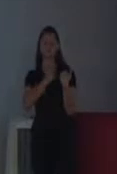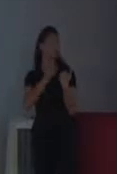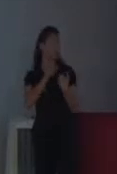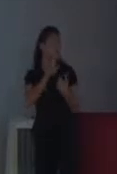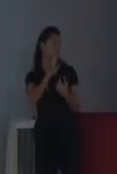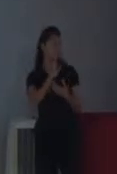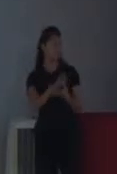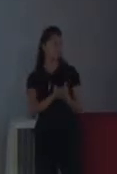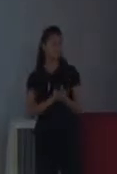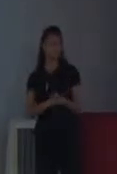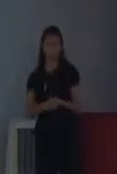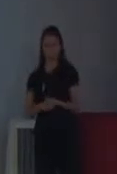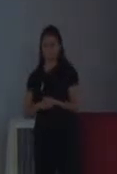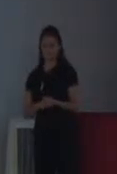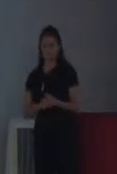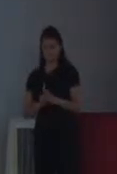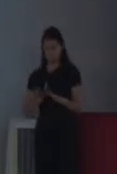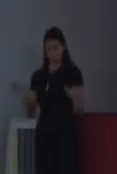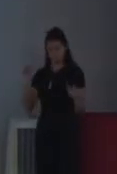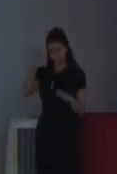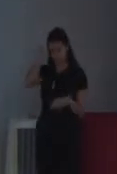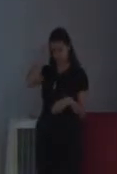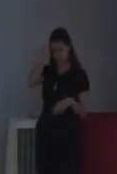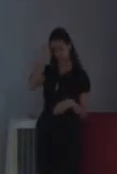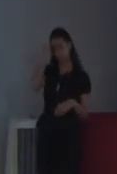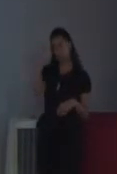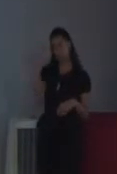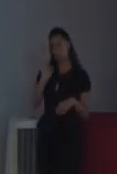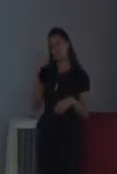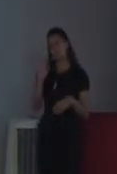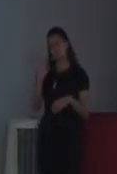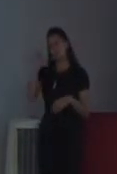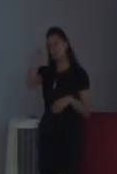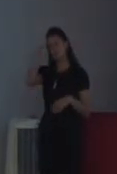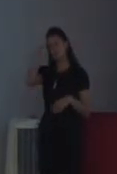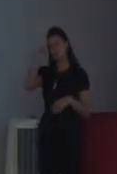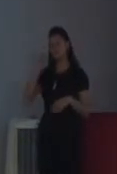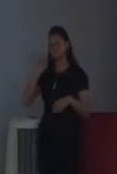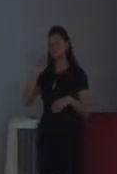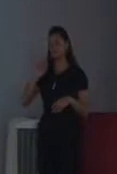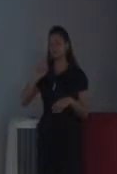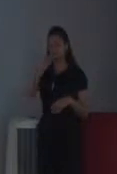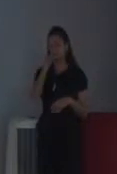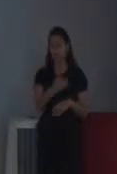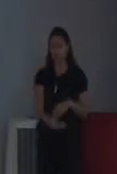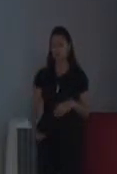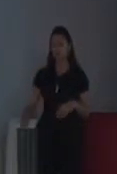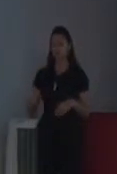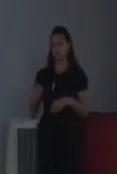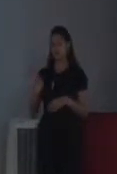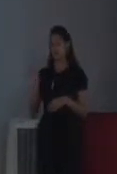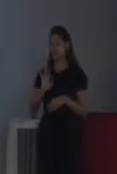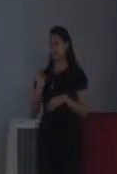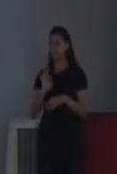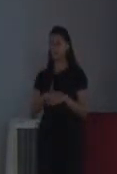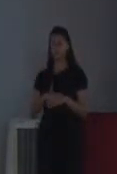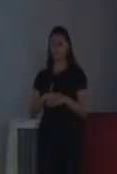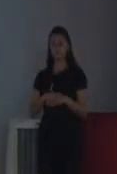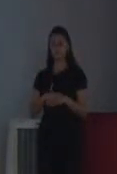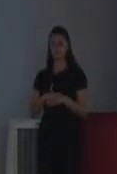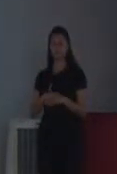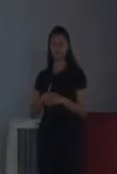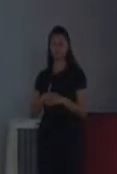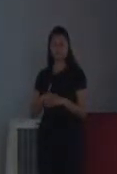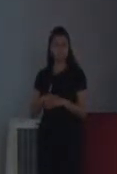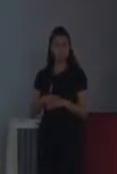responsabilidad no recae en los docentes o en los profesores de primera infancia o en su defecto